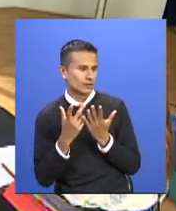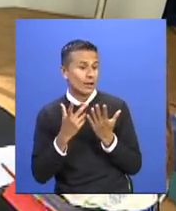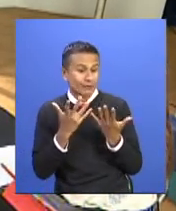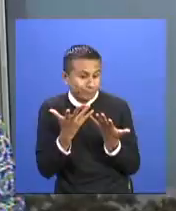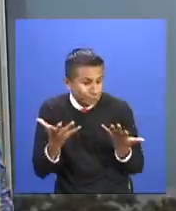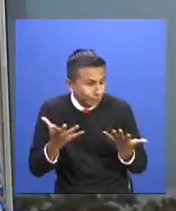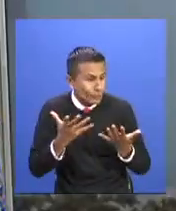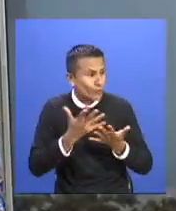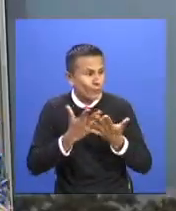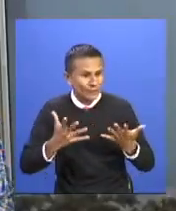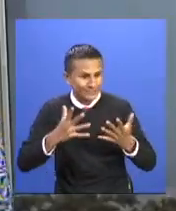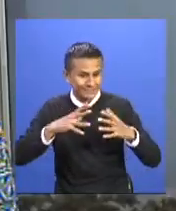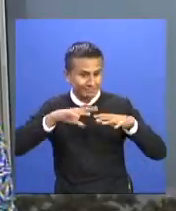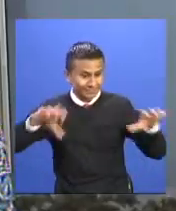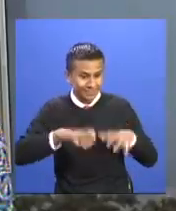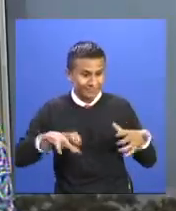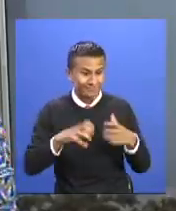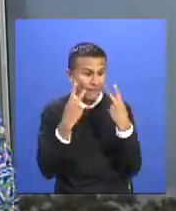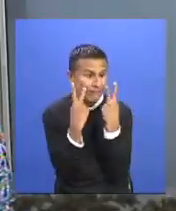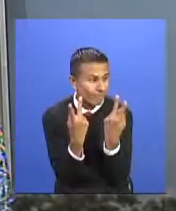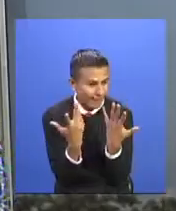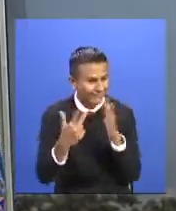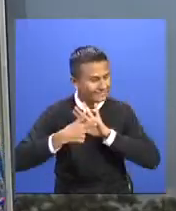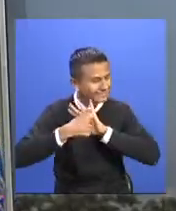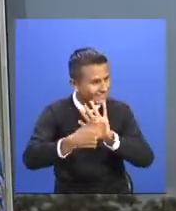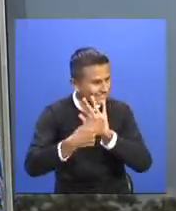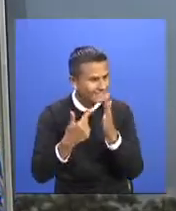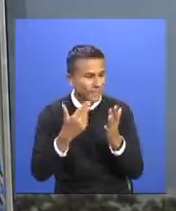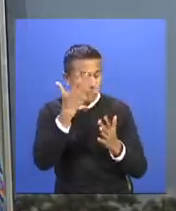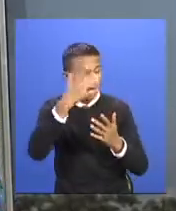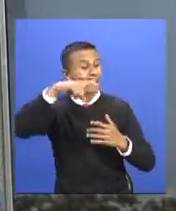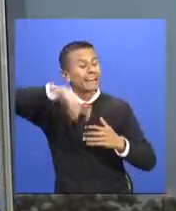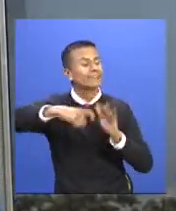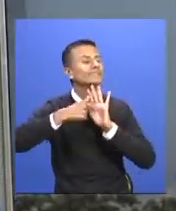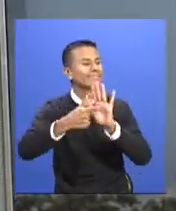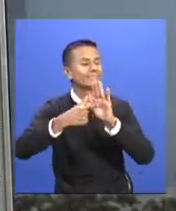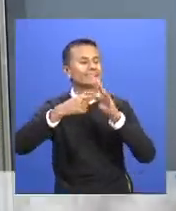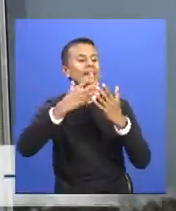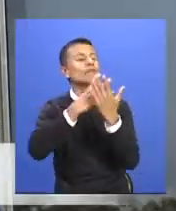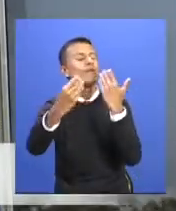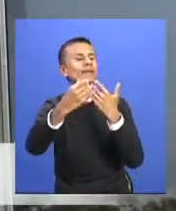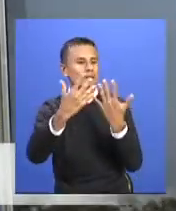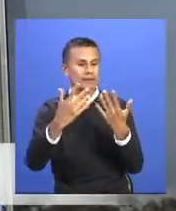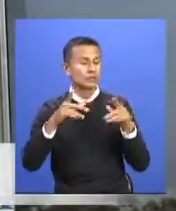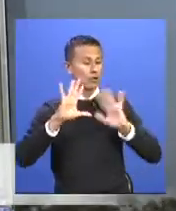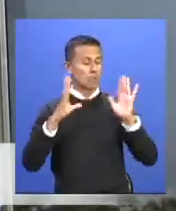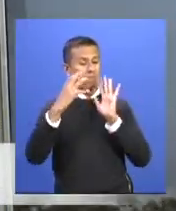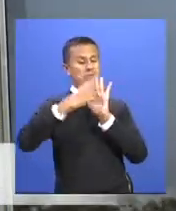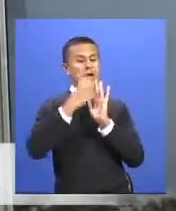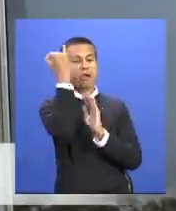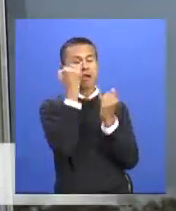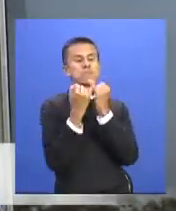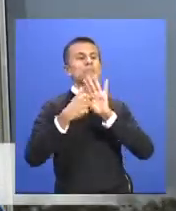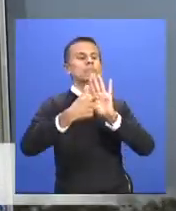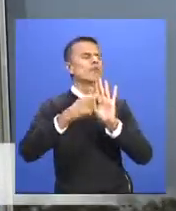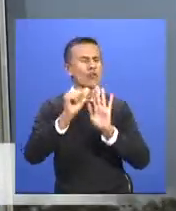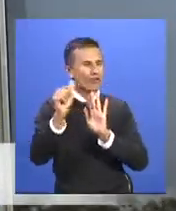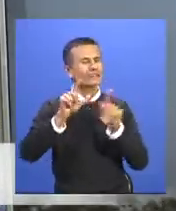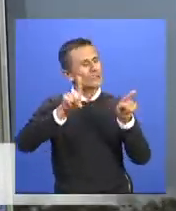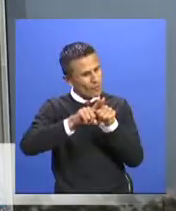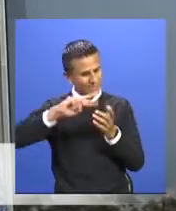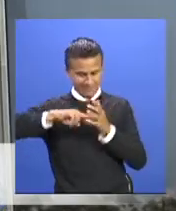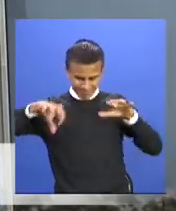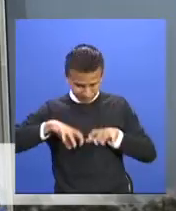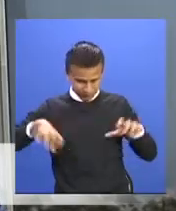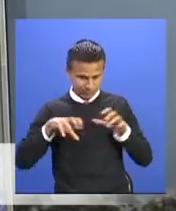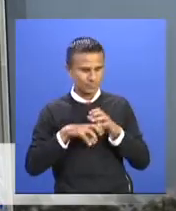parte intangible, por decirlo de alguna manera, que es lo que yo voy a mostrarle a los demás aparte de esa imagen. Es lo que me